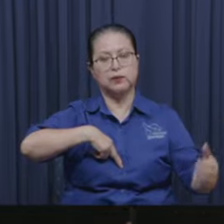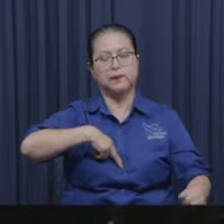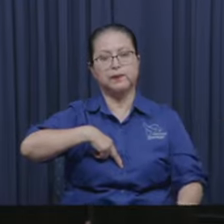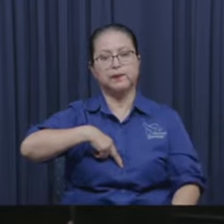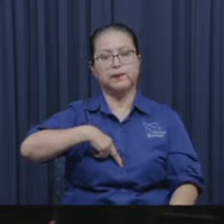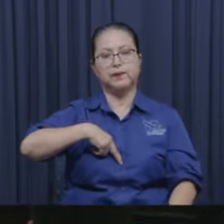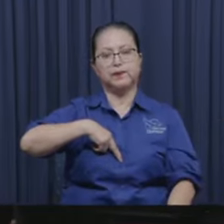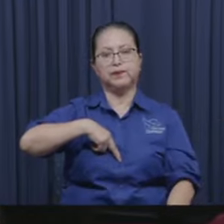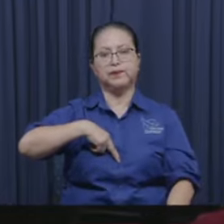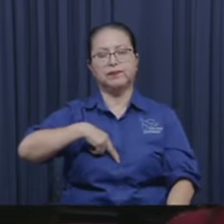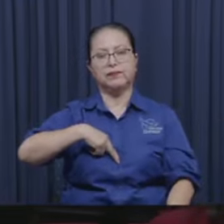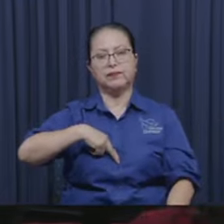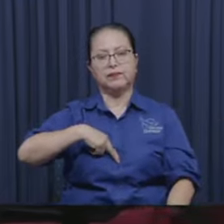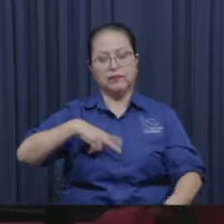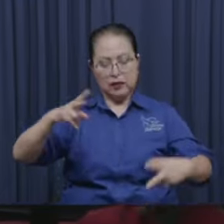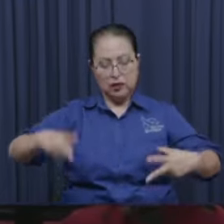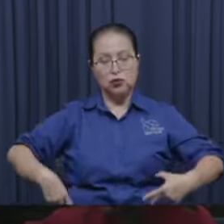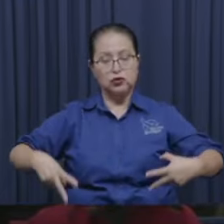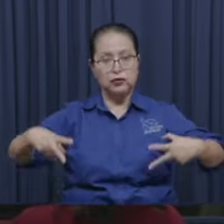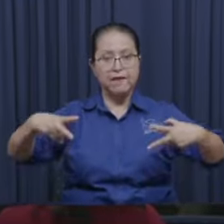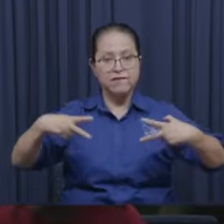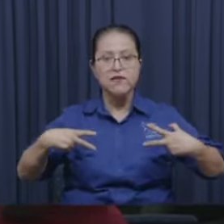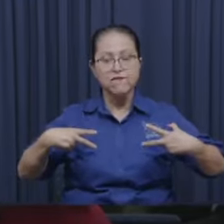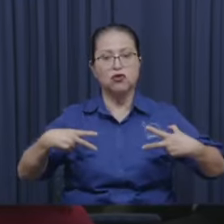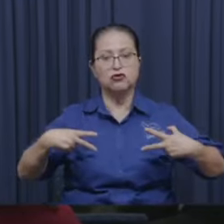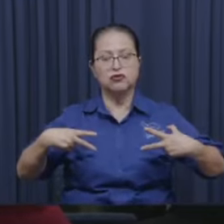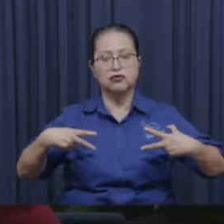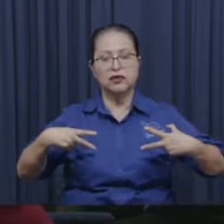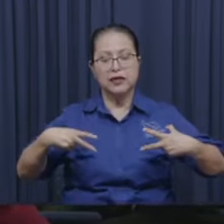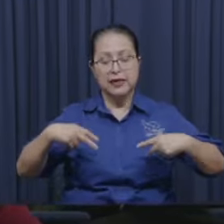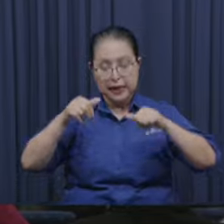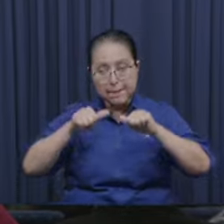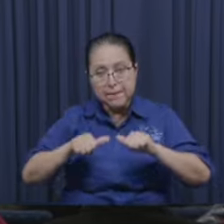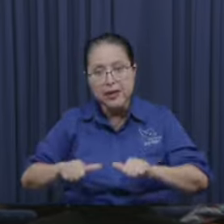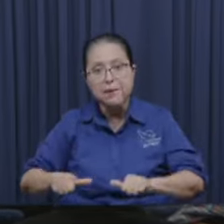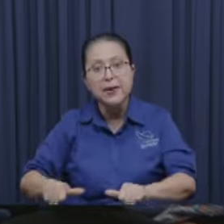nosotros los vivientes que permanezcamos